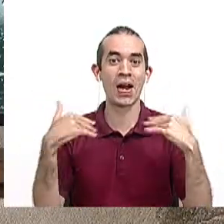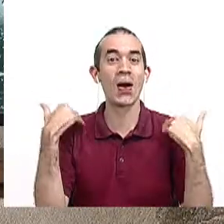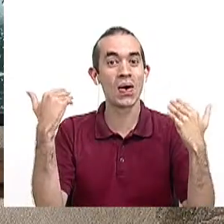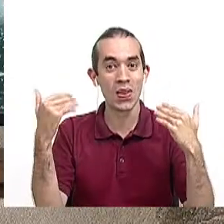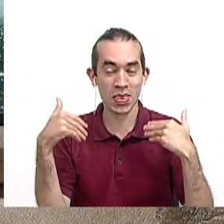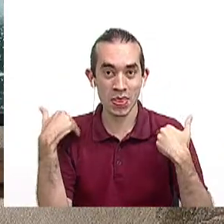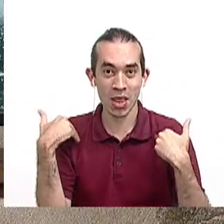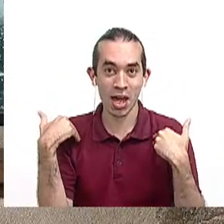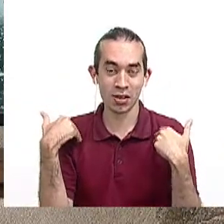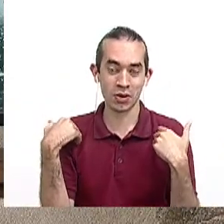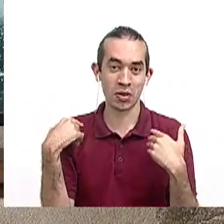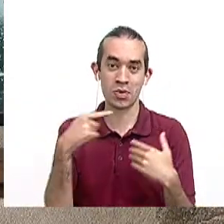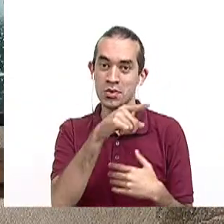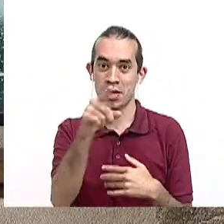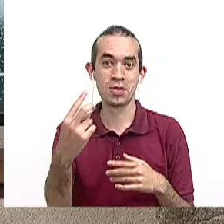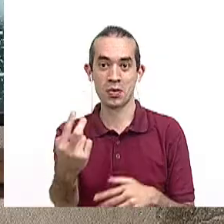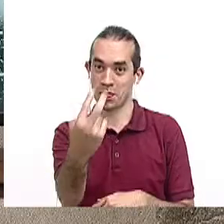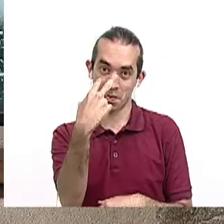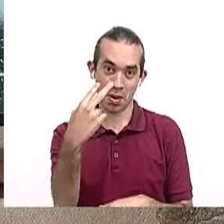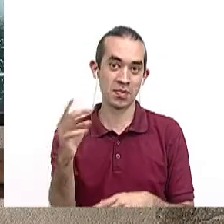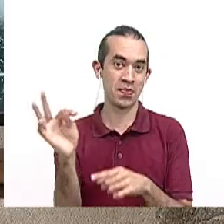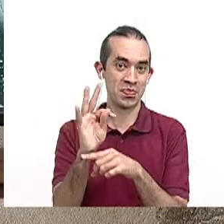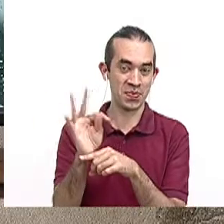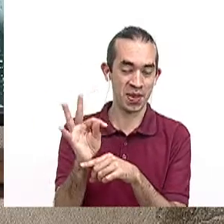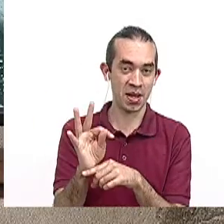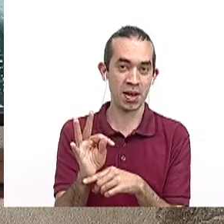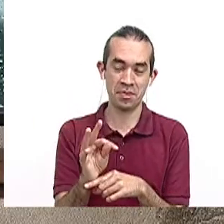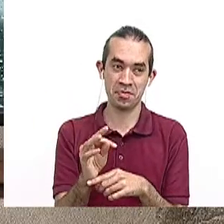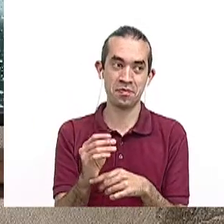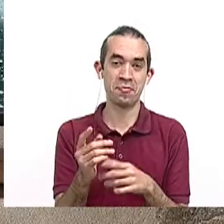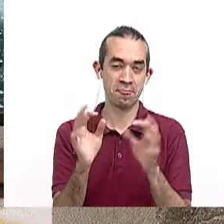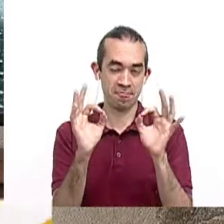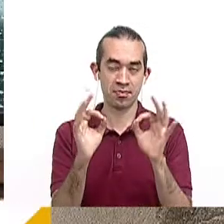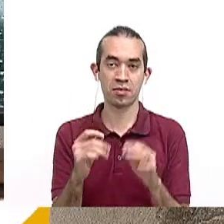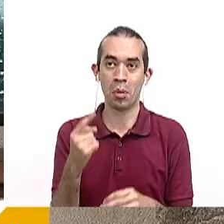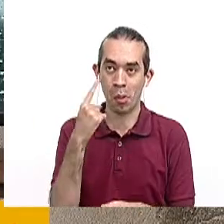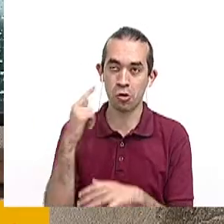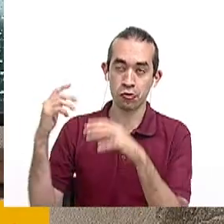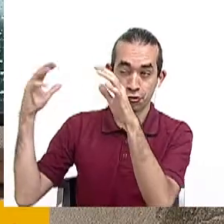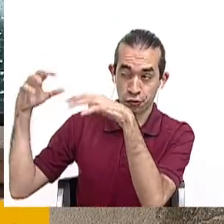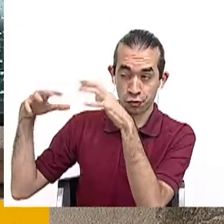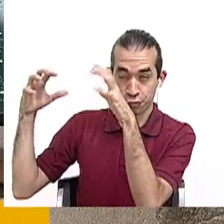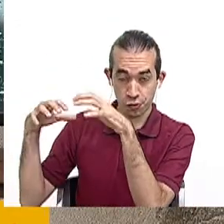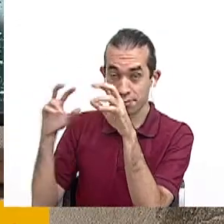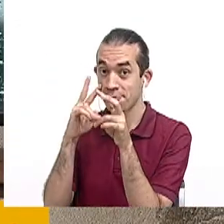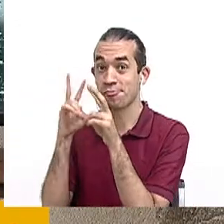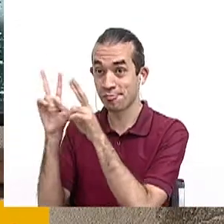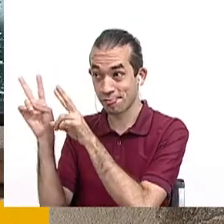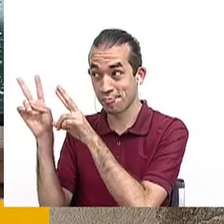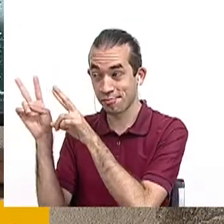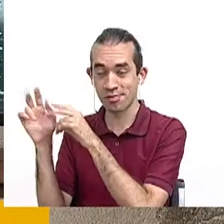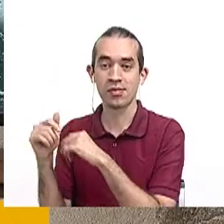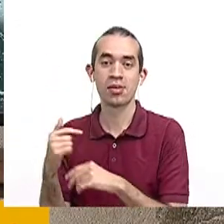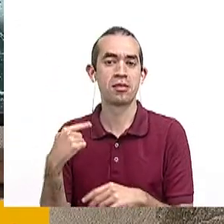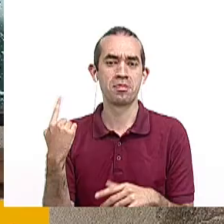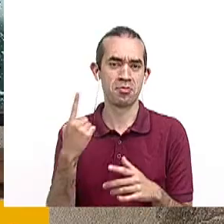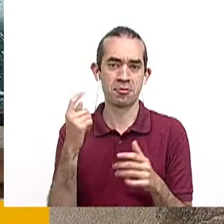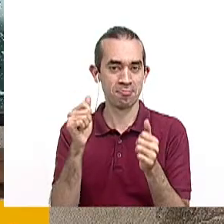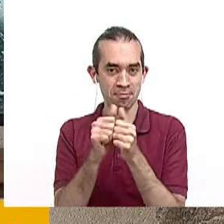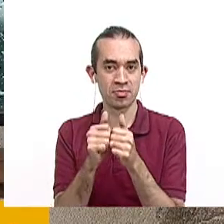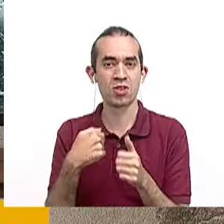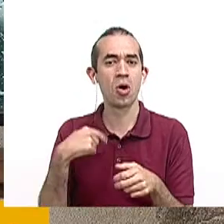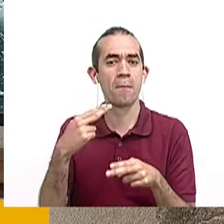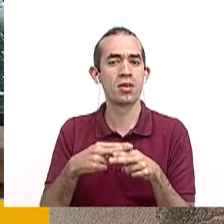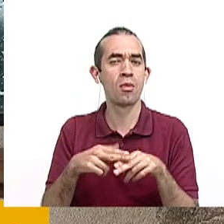de su sintonía y por acompañarnos. Como decíamos, llueve un poquito, pero estamos siempre en compañía de todos ustedes. Yo soy el profesor José